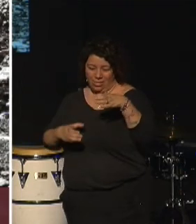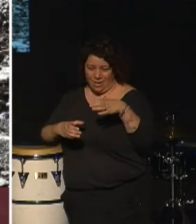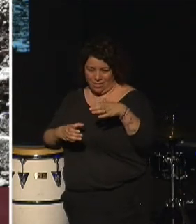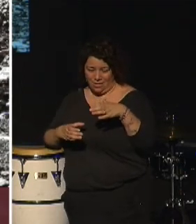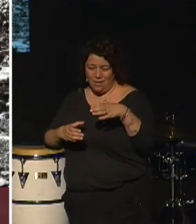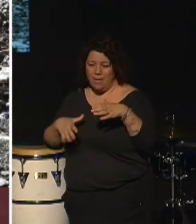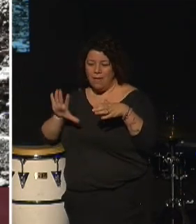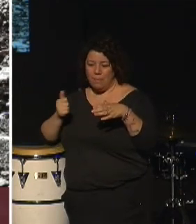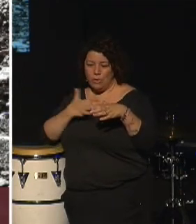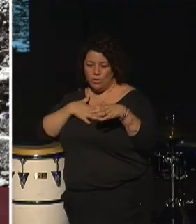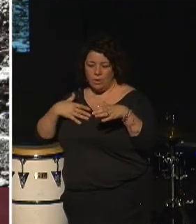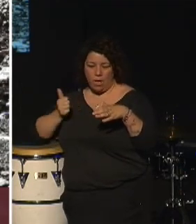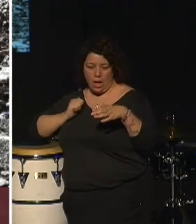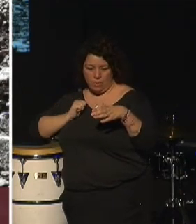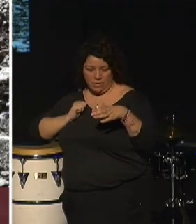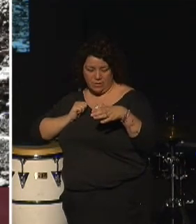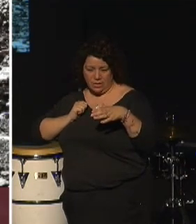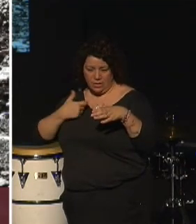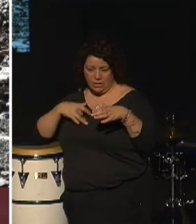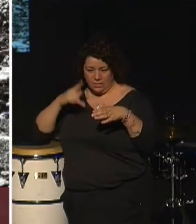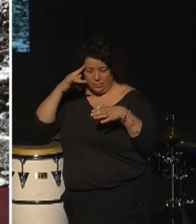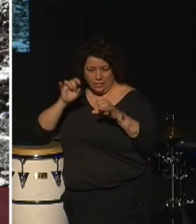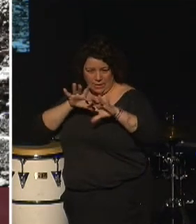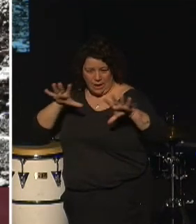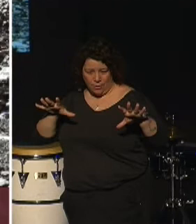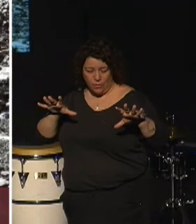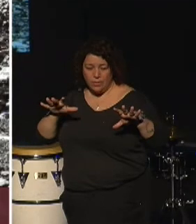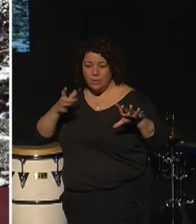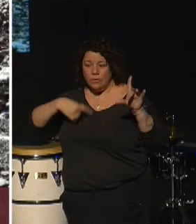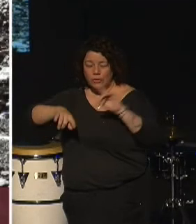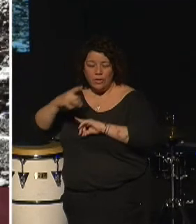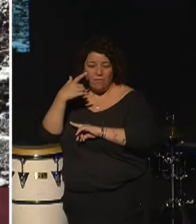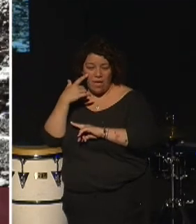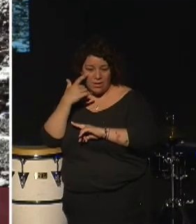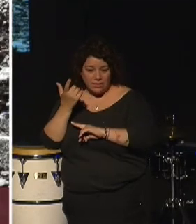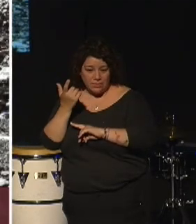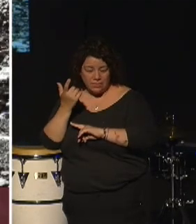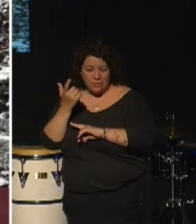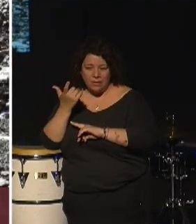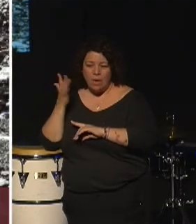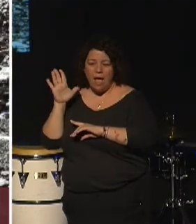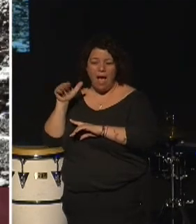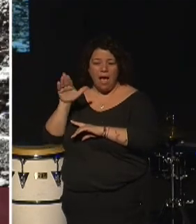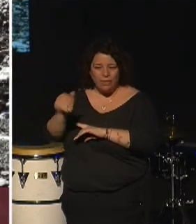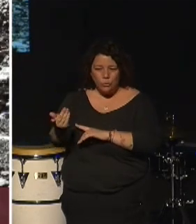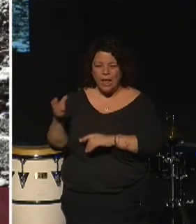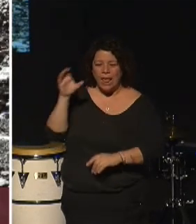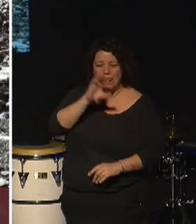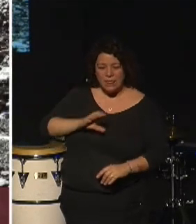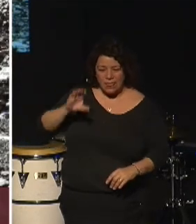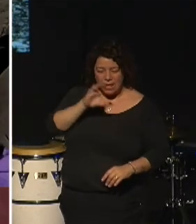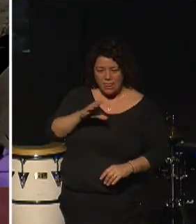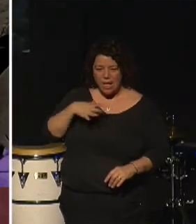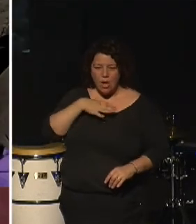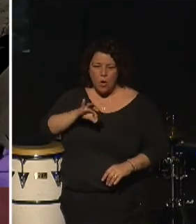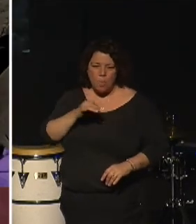Pero quiero aprovechar, teniendo eso claro, para que veáis que la aventura, la ciencia, puede